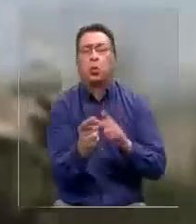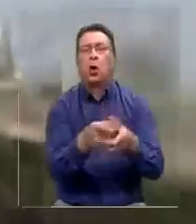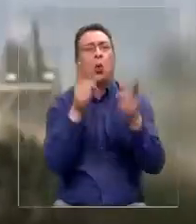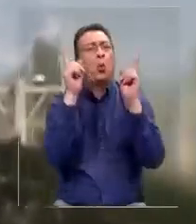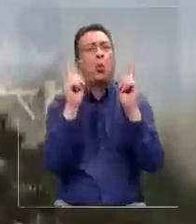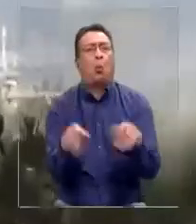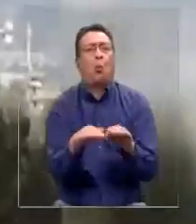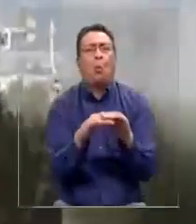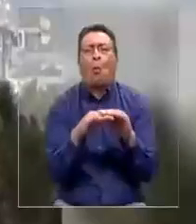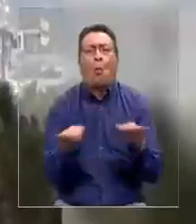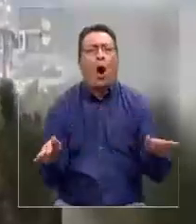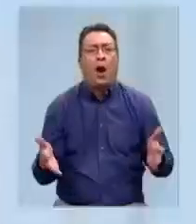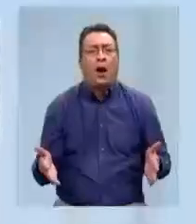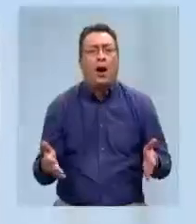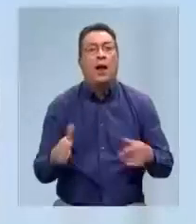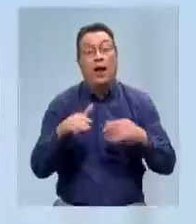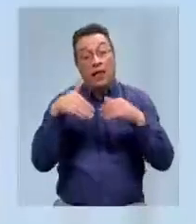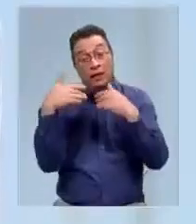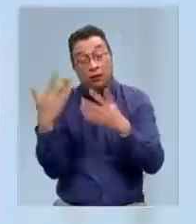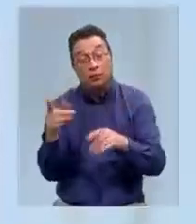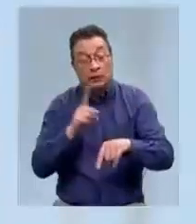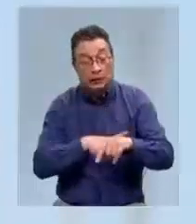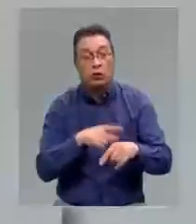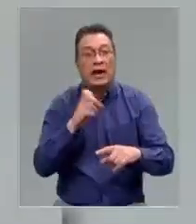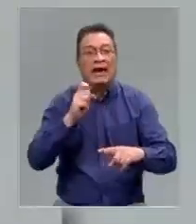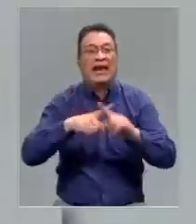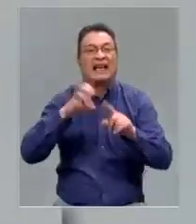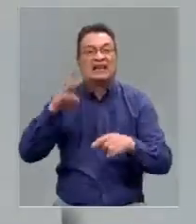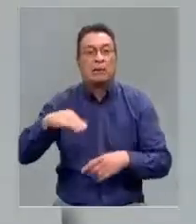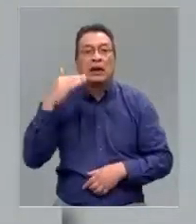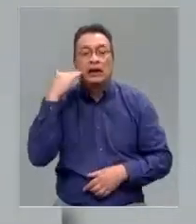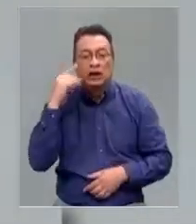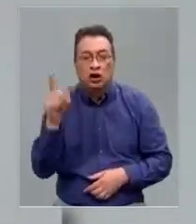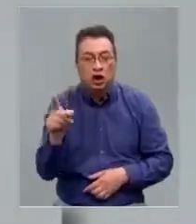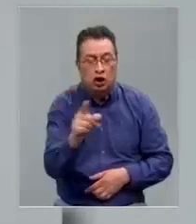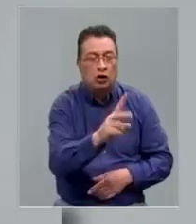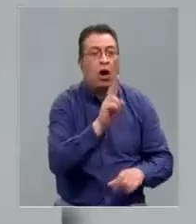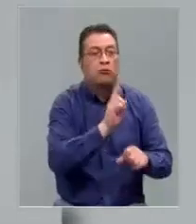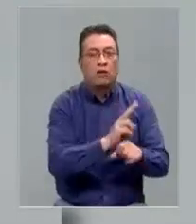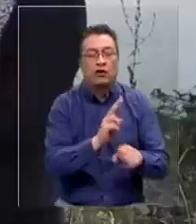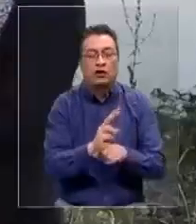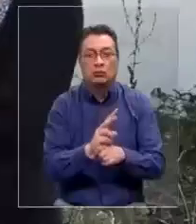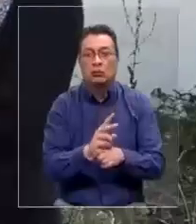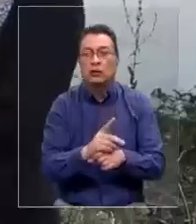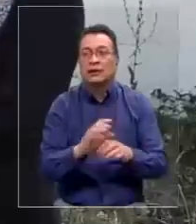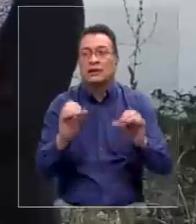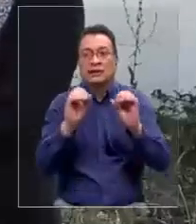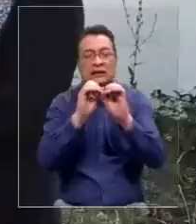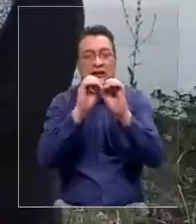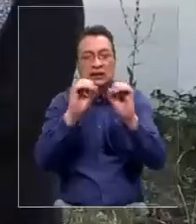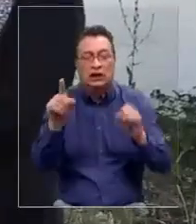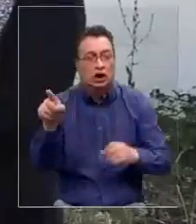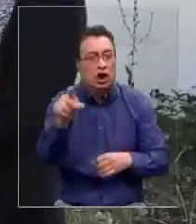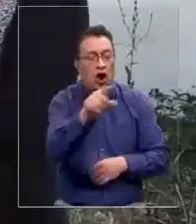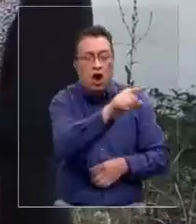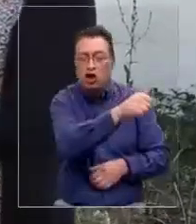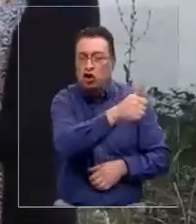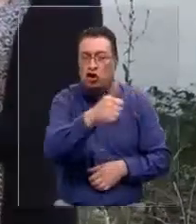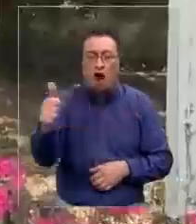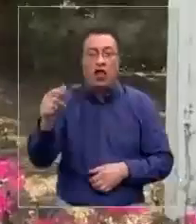cual. Luego de un tiempo tomaron exámenes a todos los niños y a los profesores. No había ni un niño que no